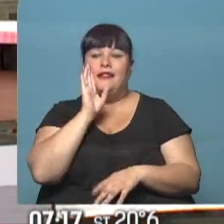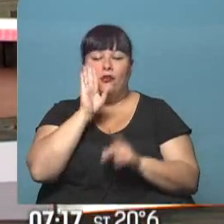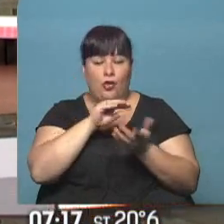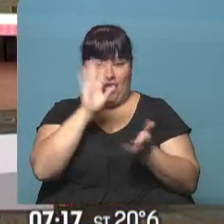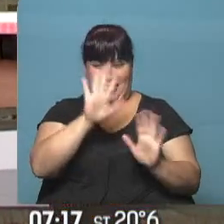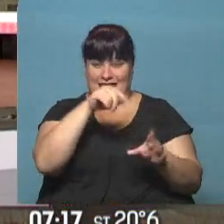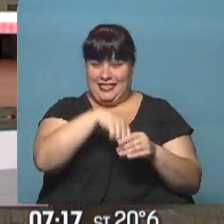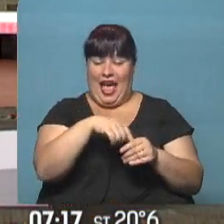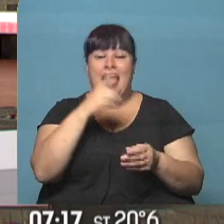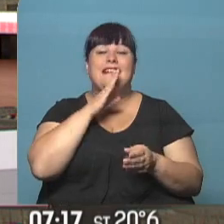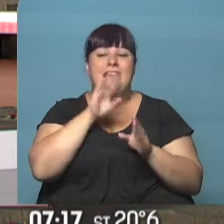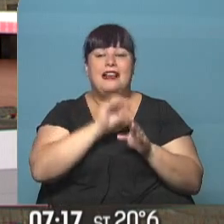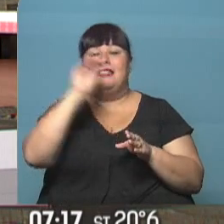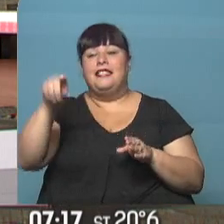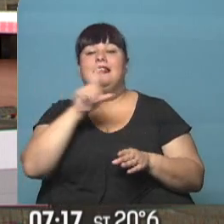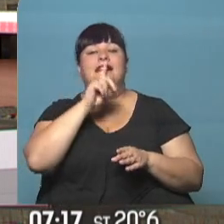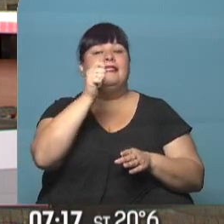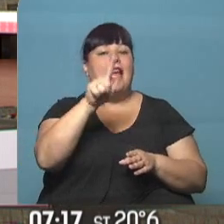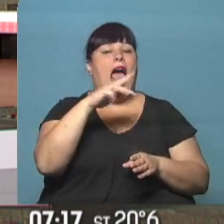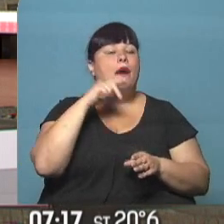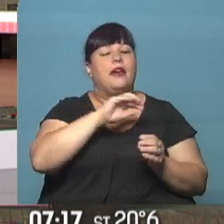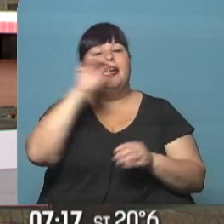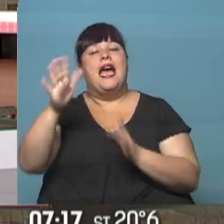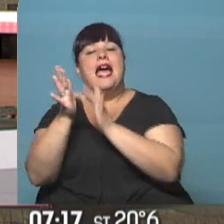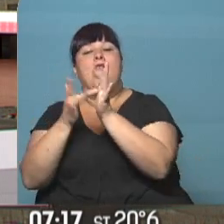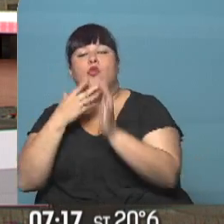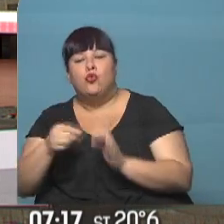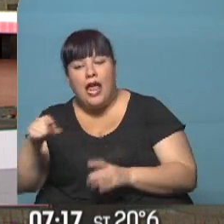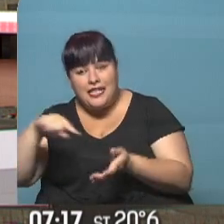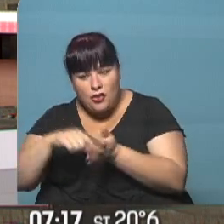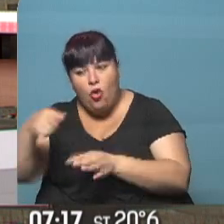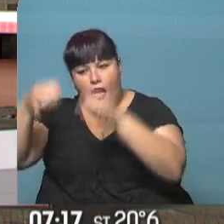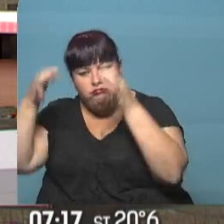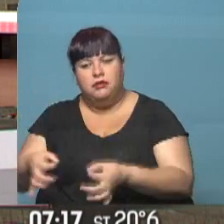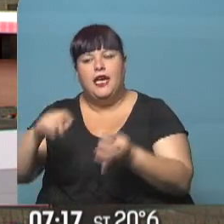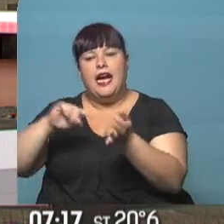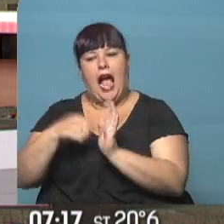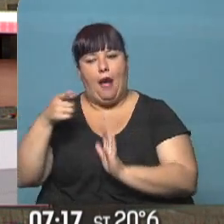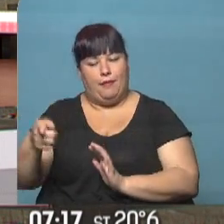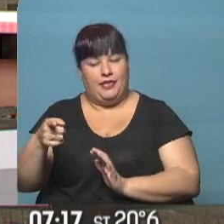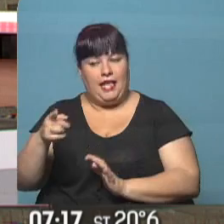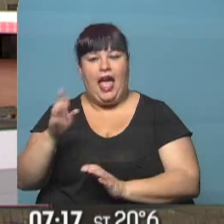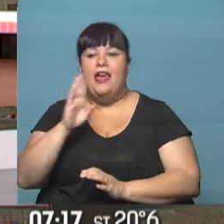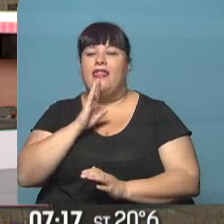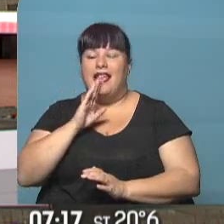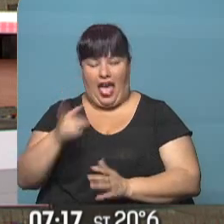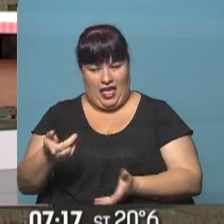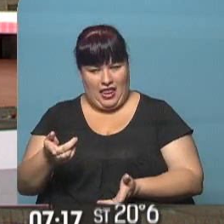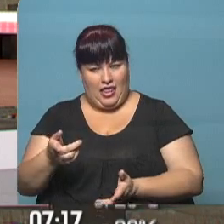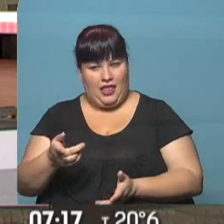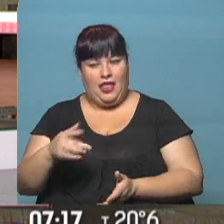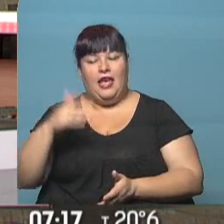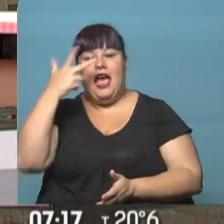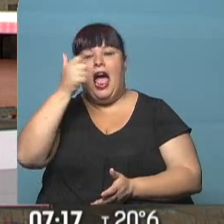Estados Unidos en Israel de Tel Aviv a Jerusalén, reconociendo así esta ciudad como capital de este estado.